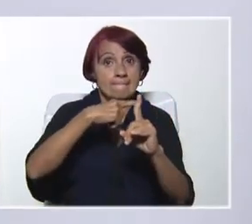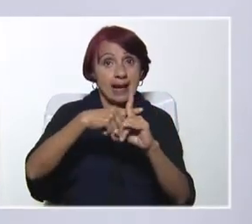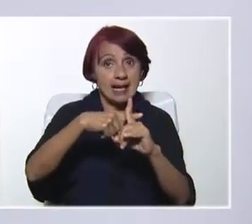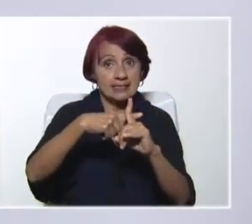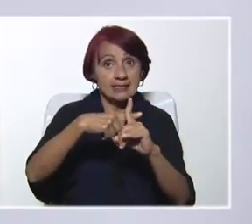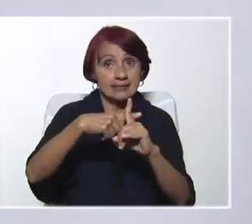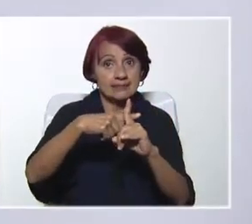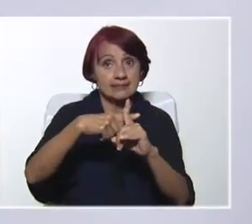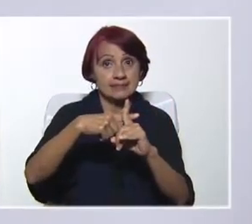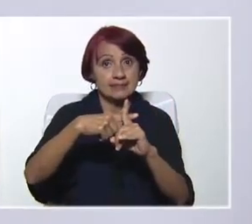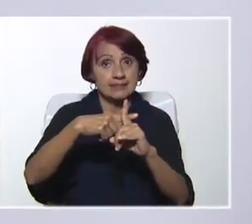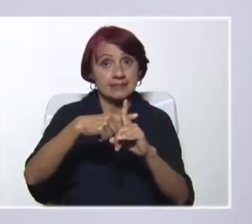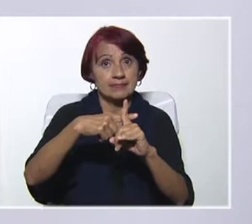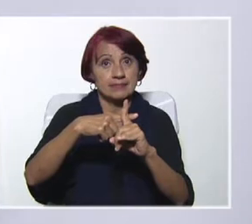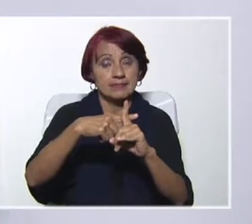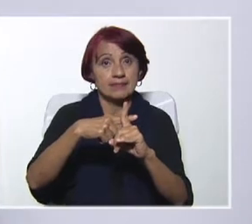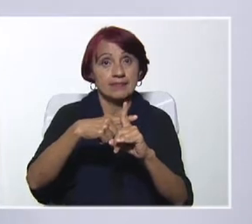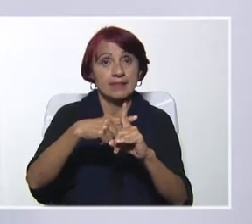más